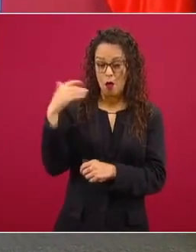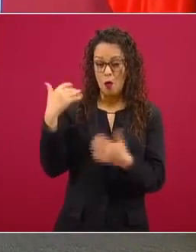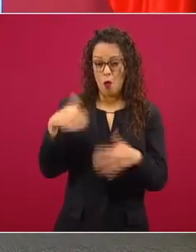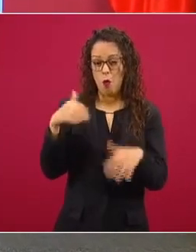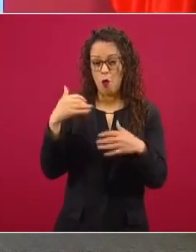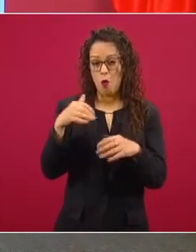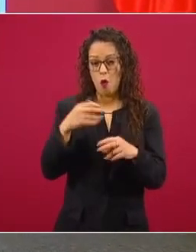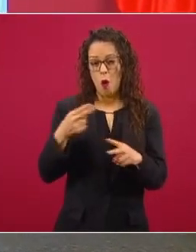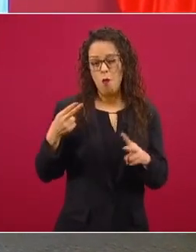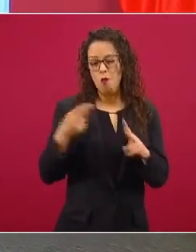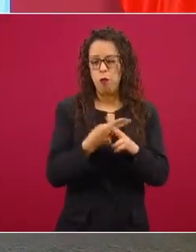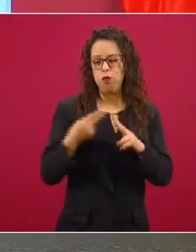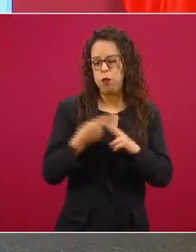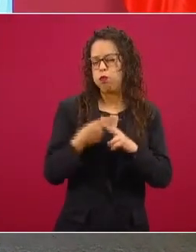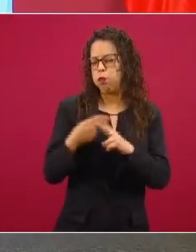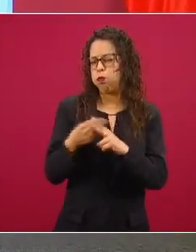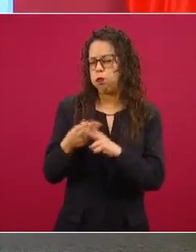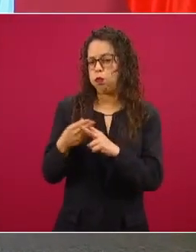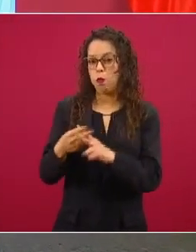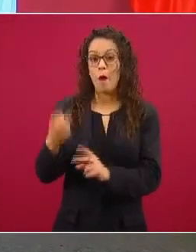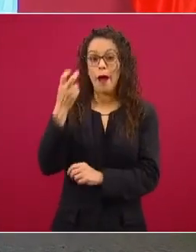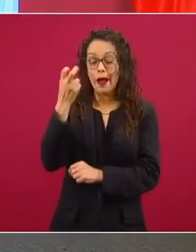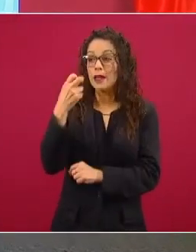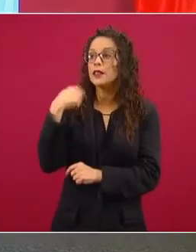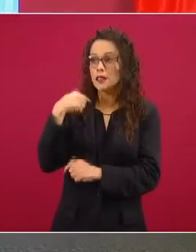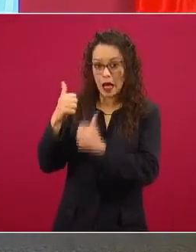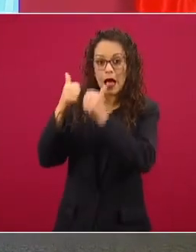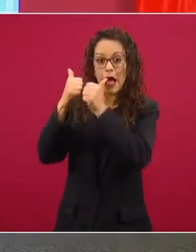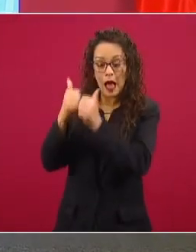Ese día estaba yo ahí, una noche.